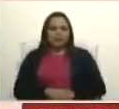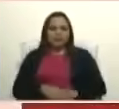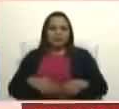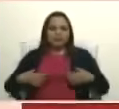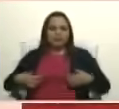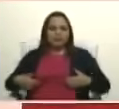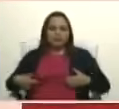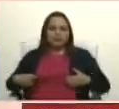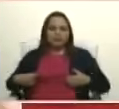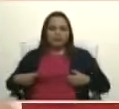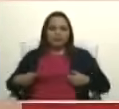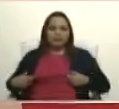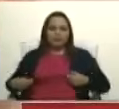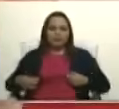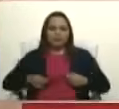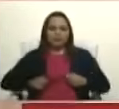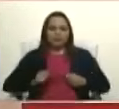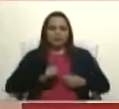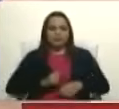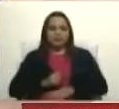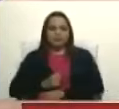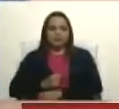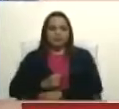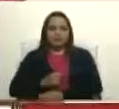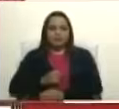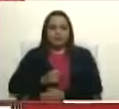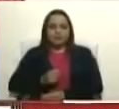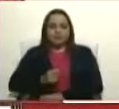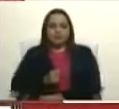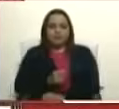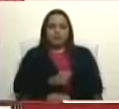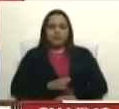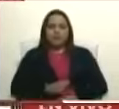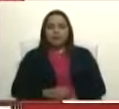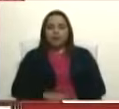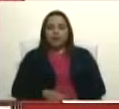La Corte Internacional de Justicia tampoco va.